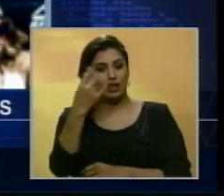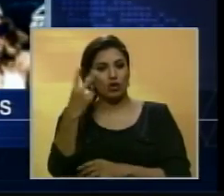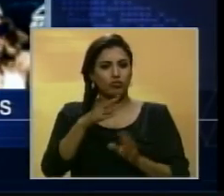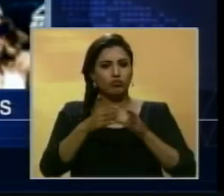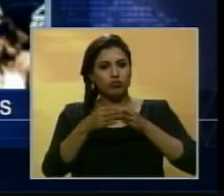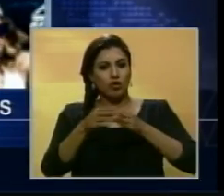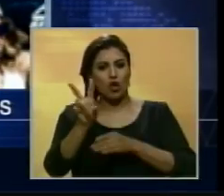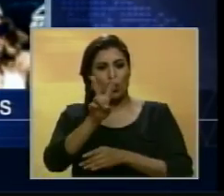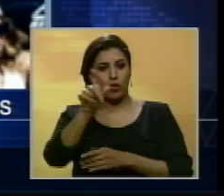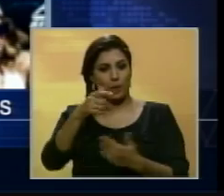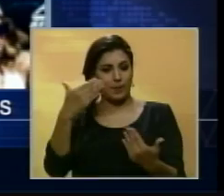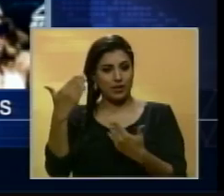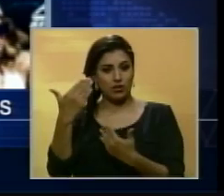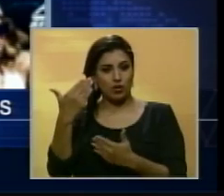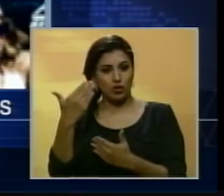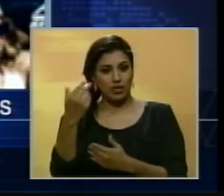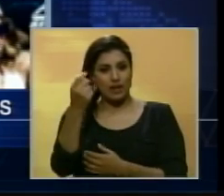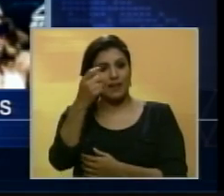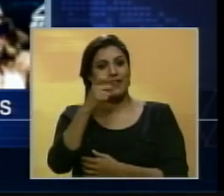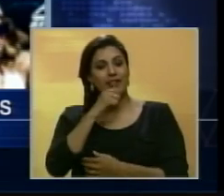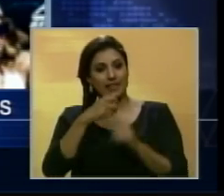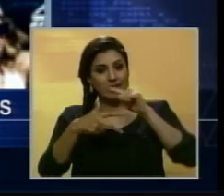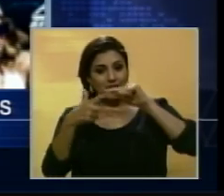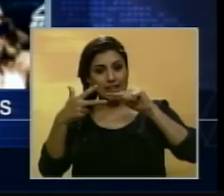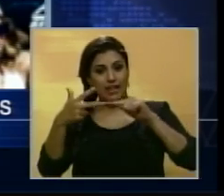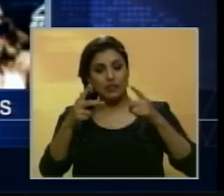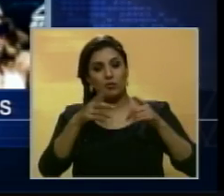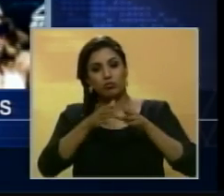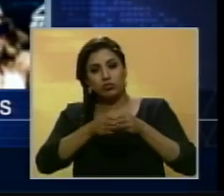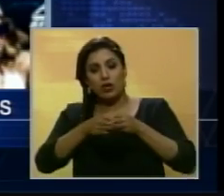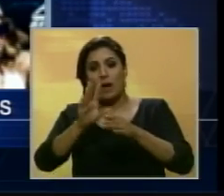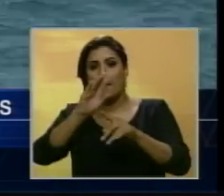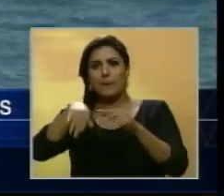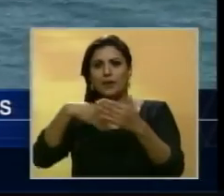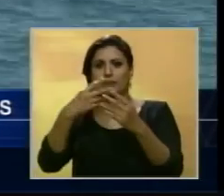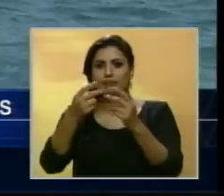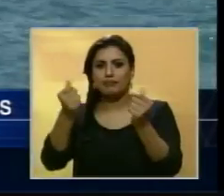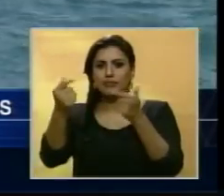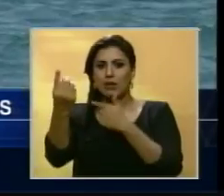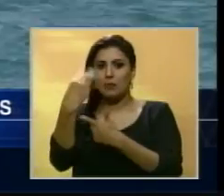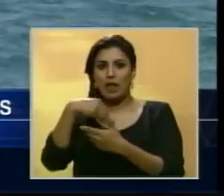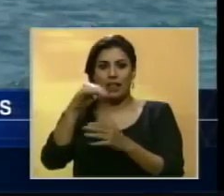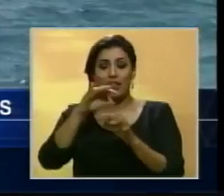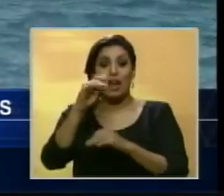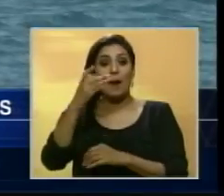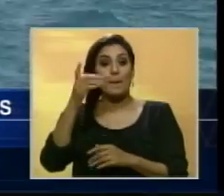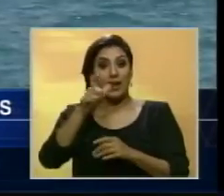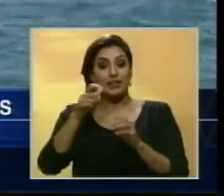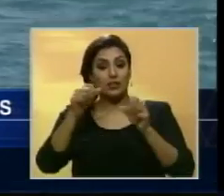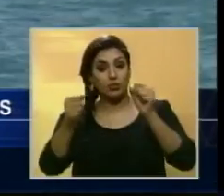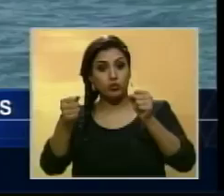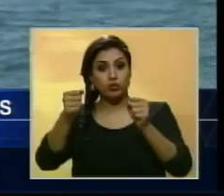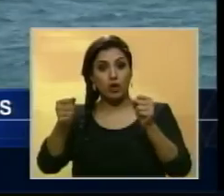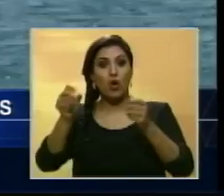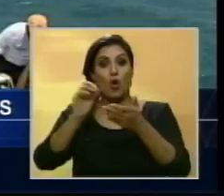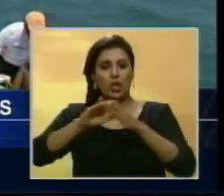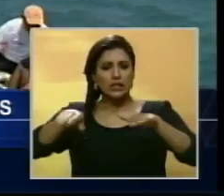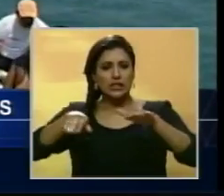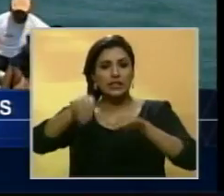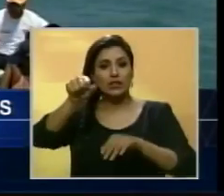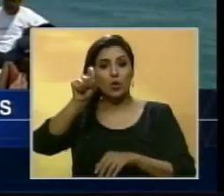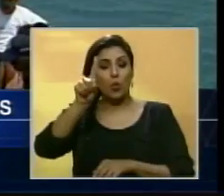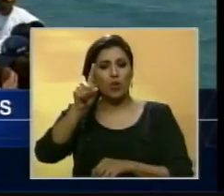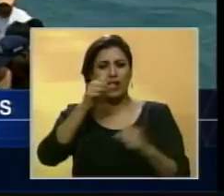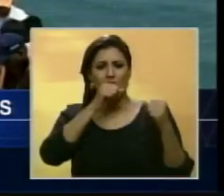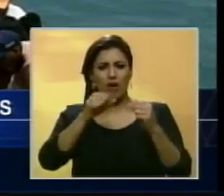zarparon Keiber Julio Navarro, Antonio Océs y Alejandro Océs, pero no han vuelto. De acuerdo con uno de los tripulantes que logró regresar a tierra,